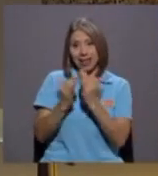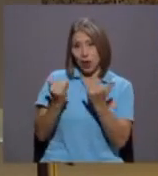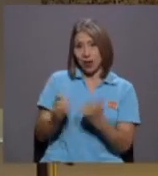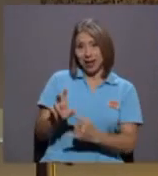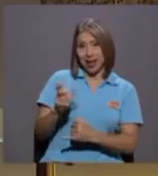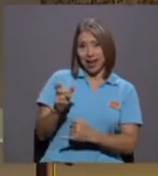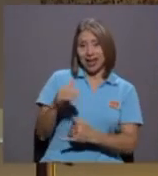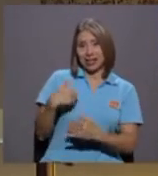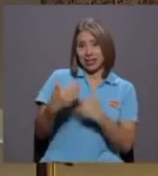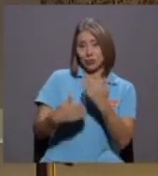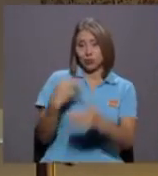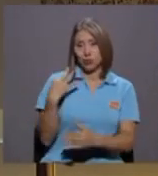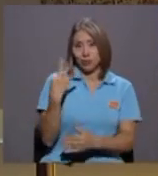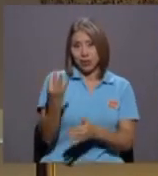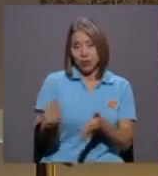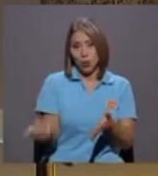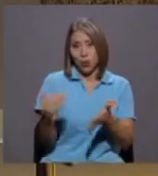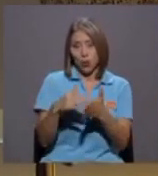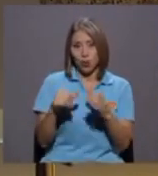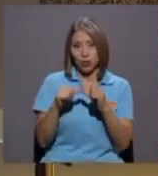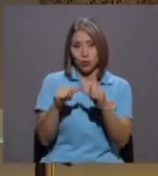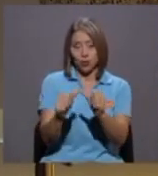invite pronto a regresar.